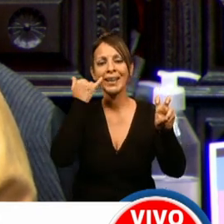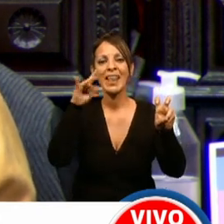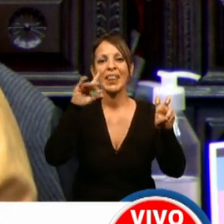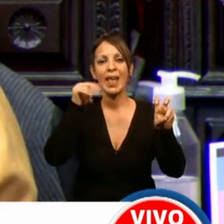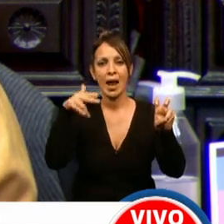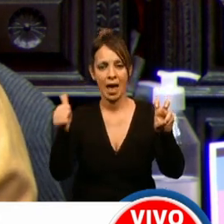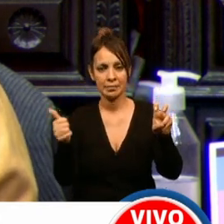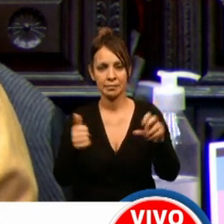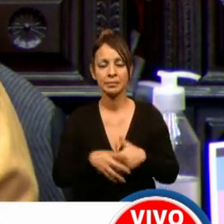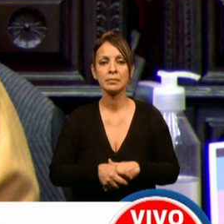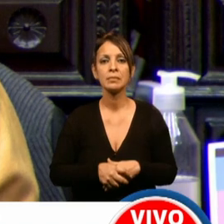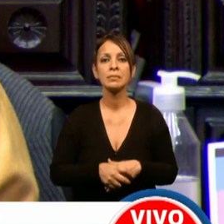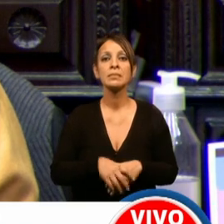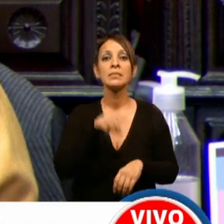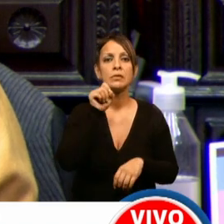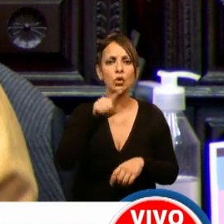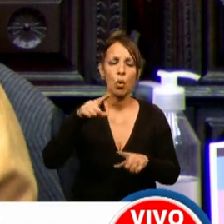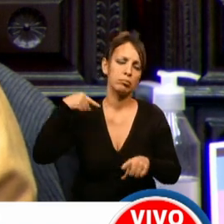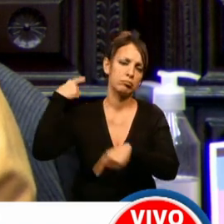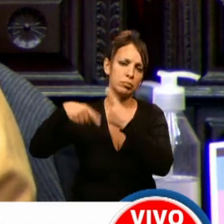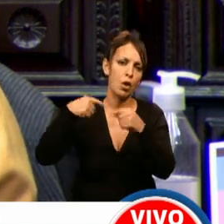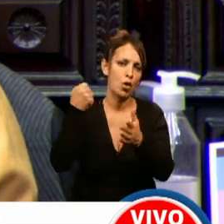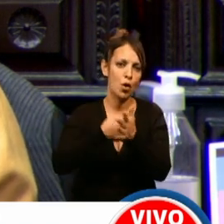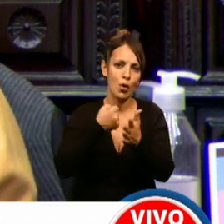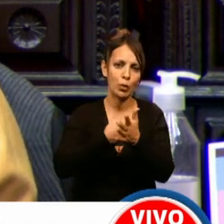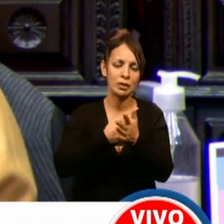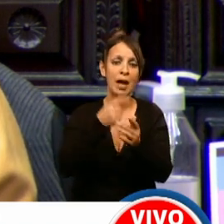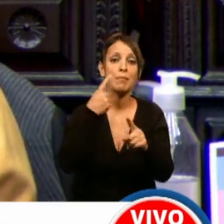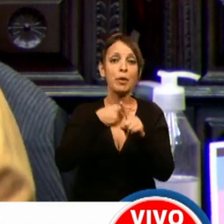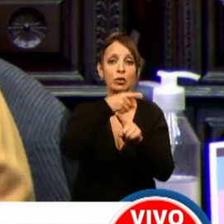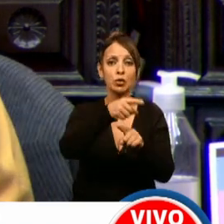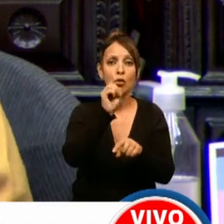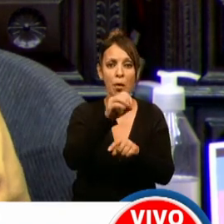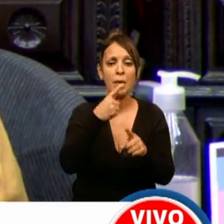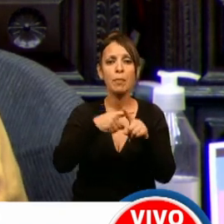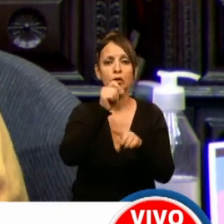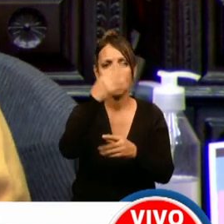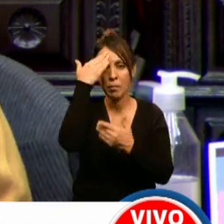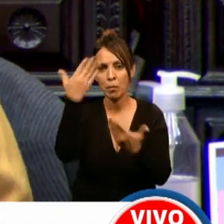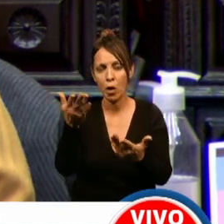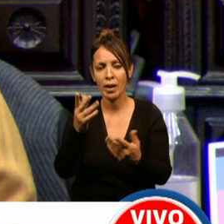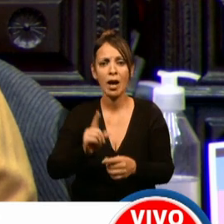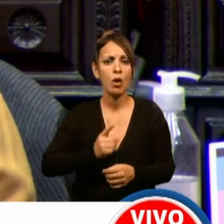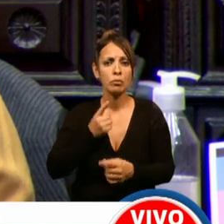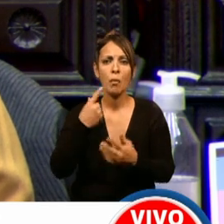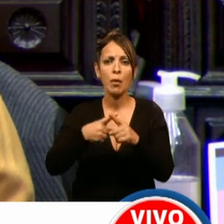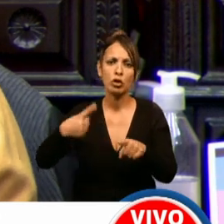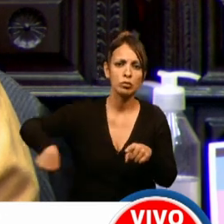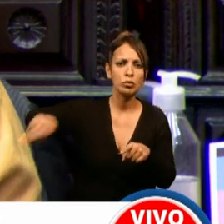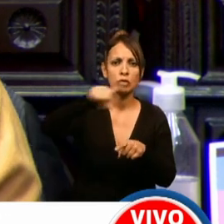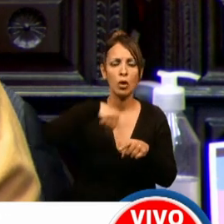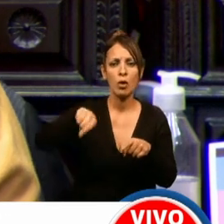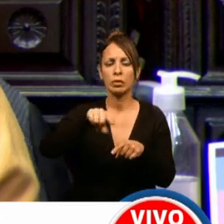sacayán ese es su legado y en sus nombres y en su memoria y en honor a todos todas y todos